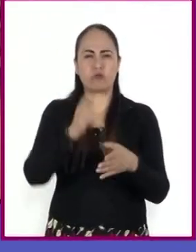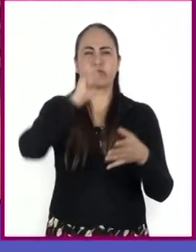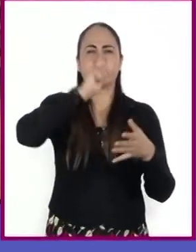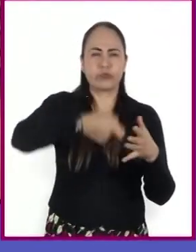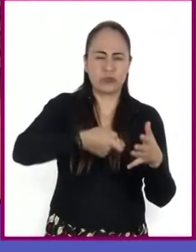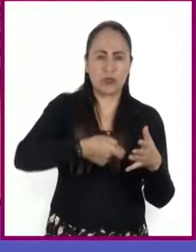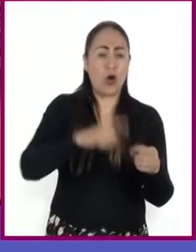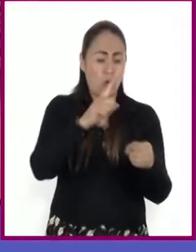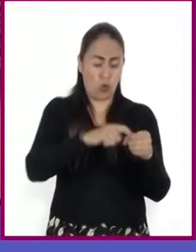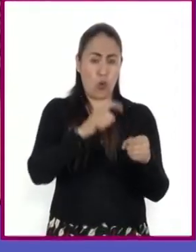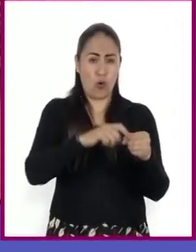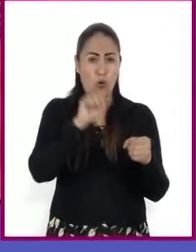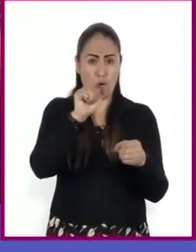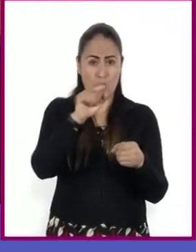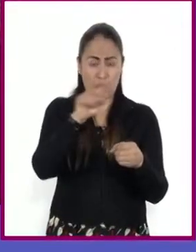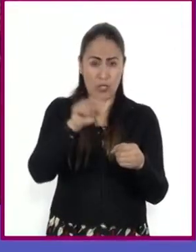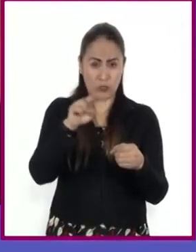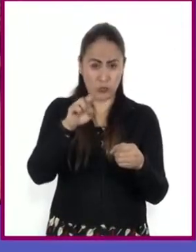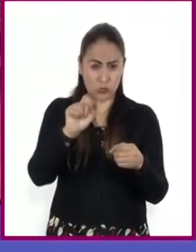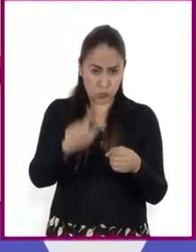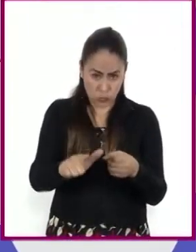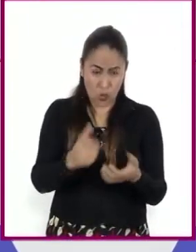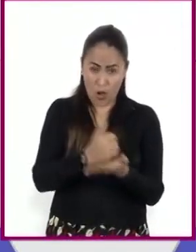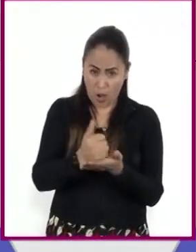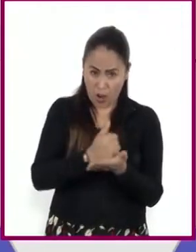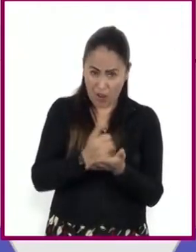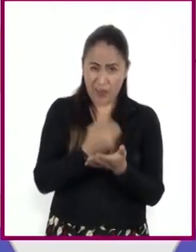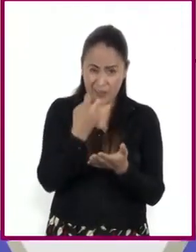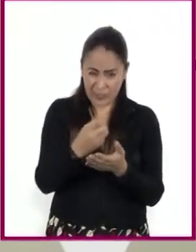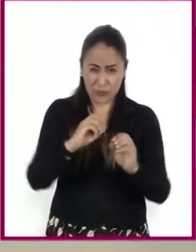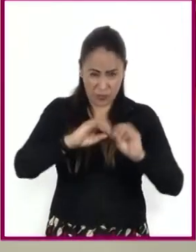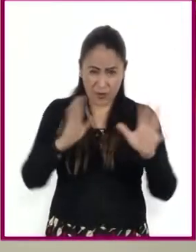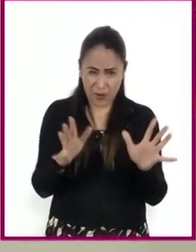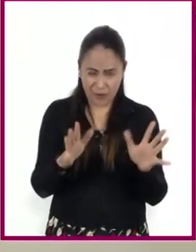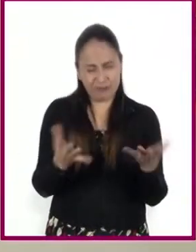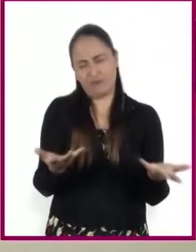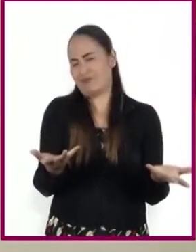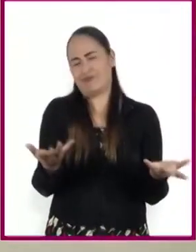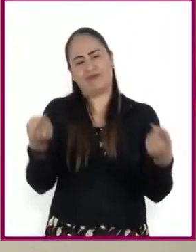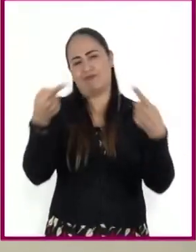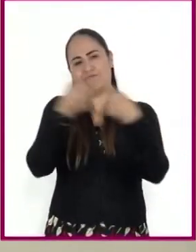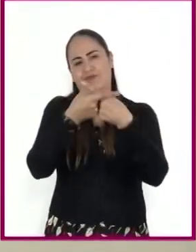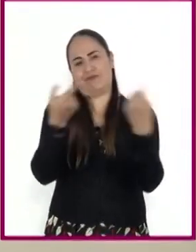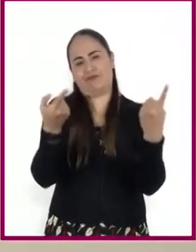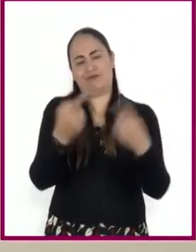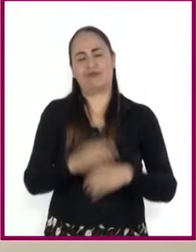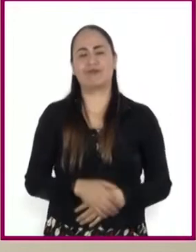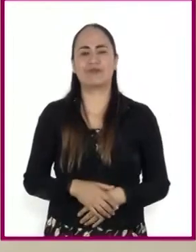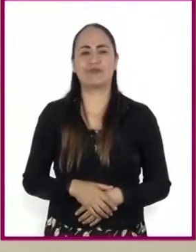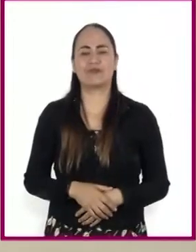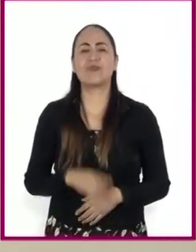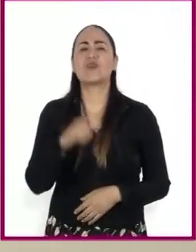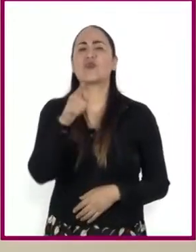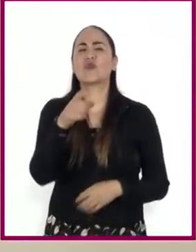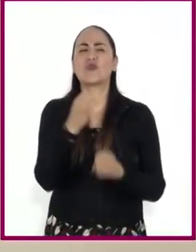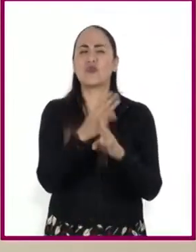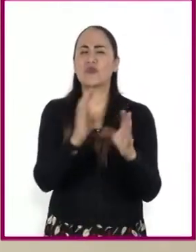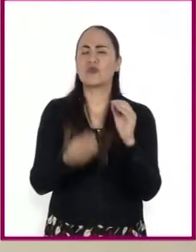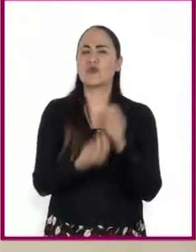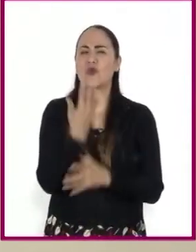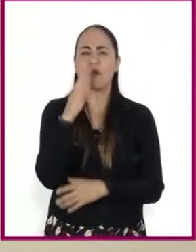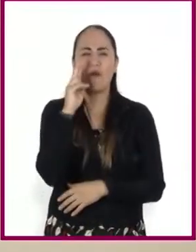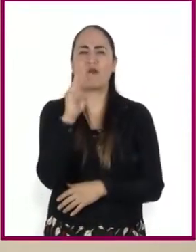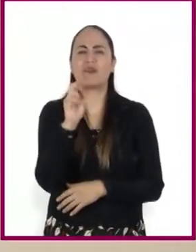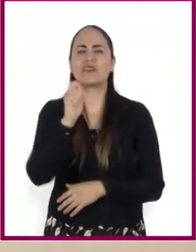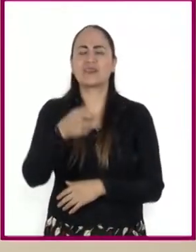no estaríamos aclarando el sentido del término. ¿Qué información nueva obtuviste con esta cápsula? Bueno,